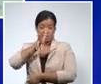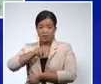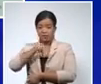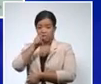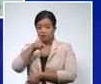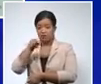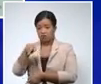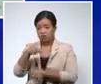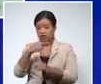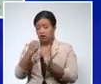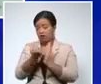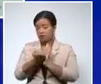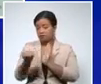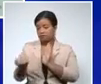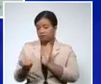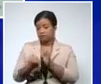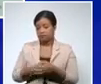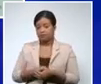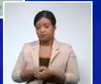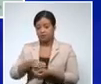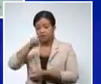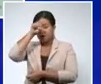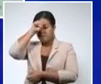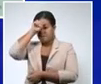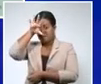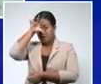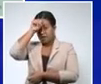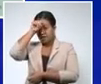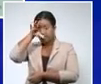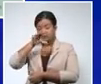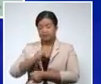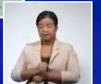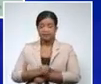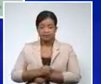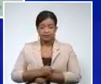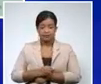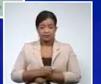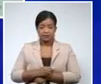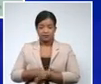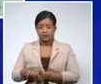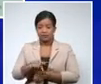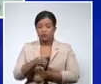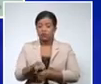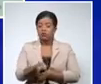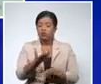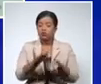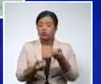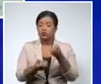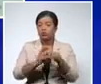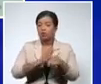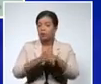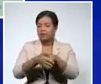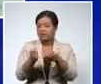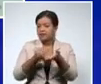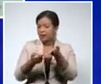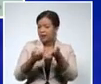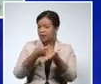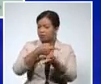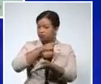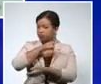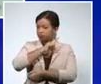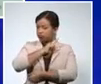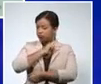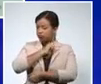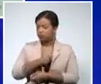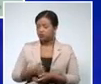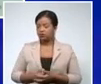confirmados. Minas de Matahambre, que tuvo un evento en semanas anteriores, ese evento